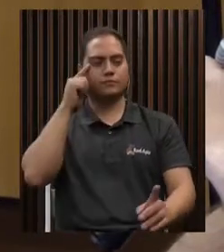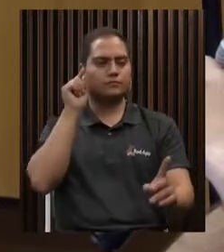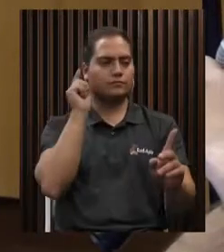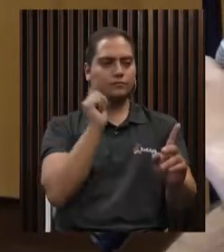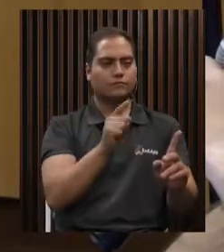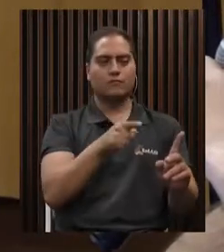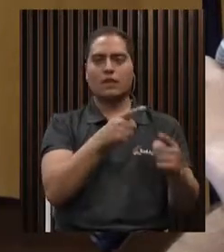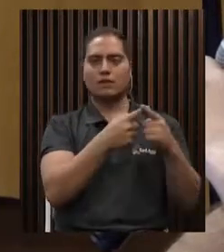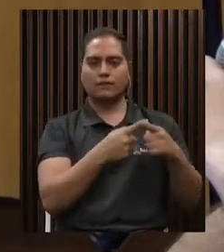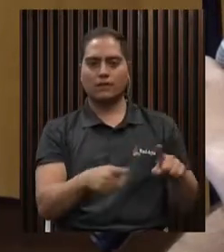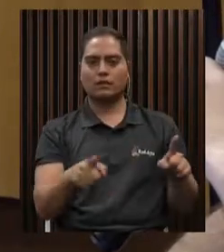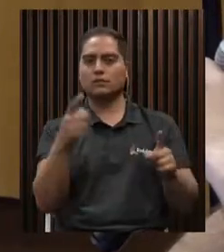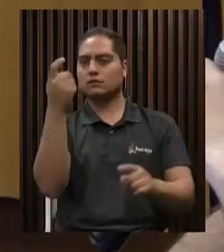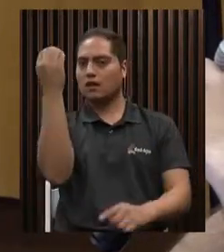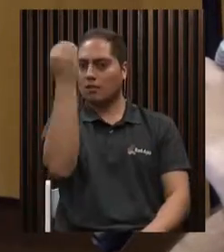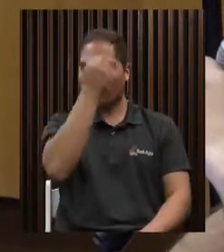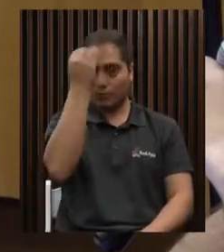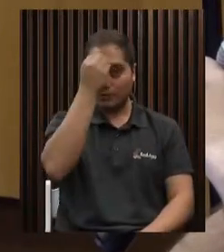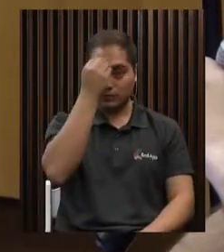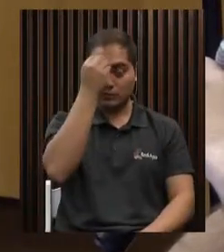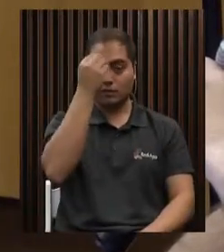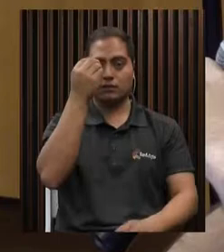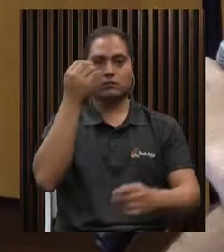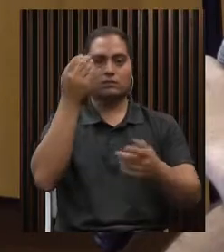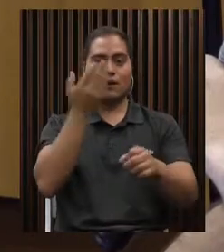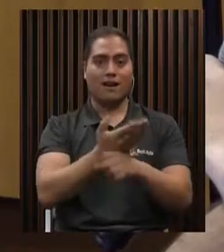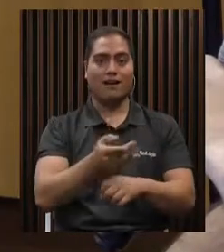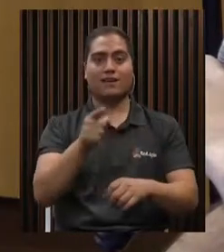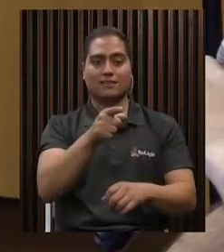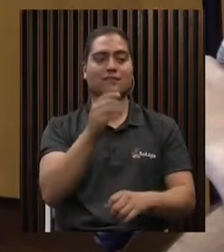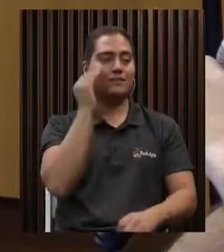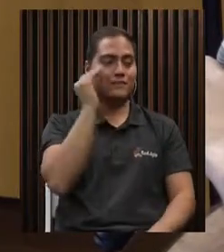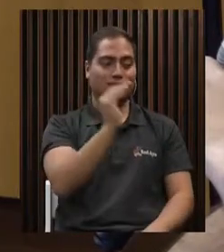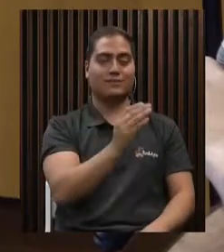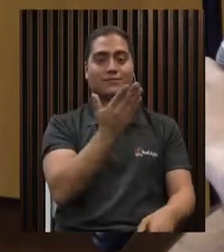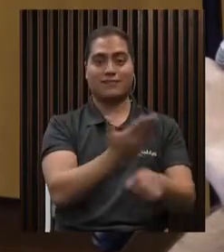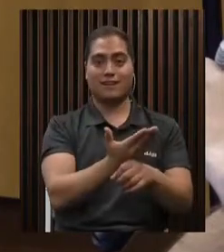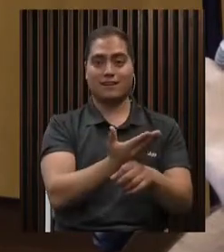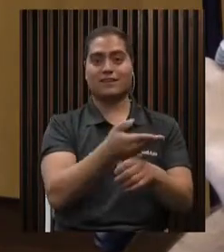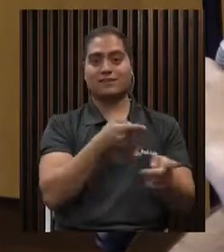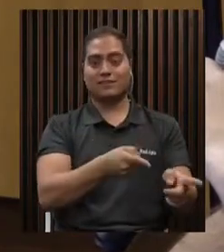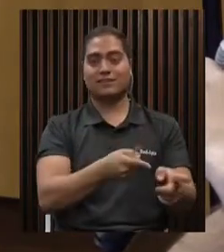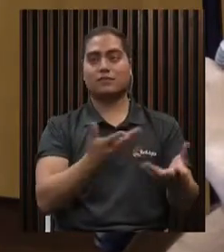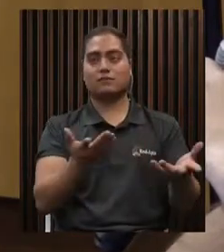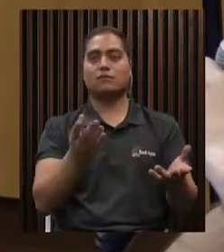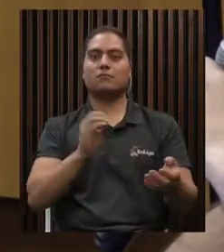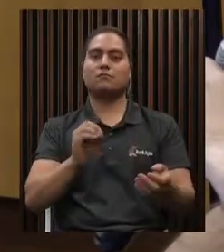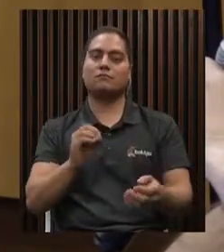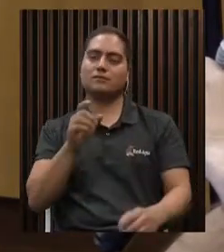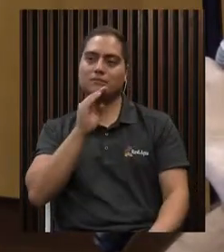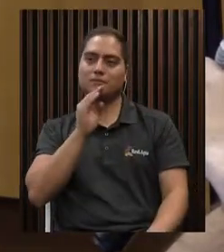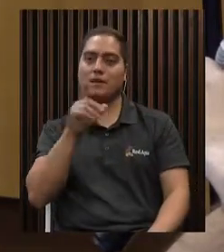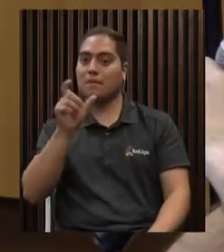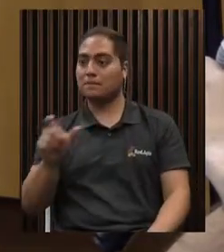las preocupaciones que hay con respecto a los niños que ya están ahí o los que llegan, y cómo poder navegar a través de este espacio de